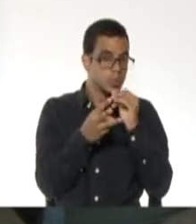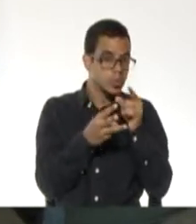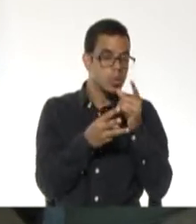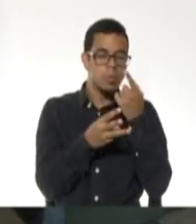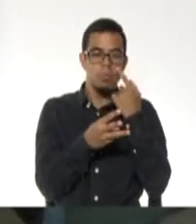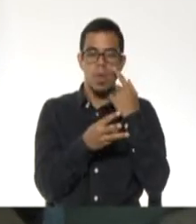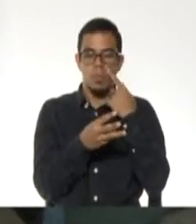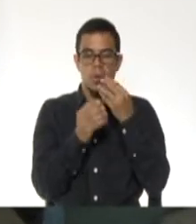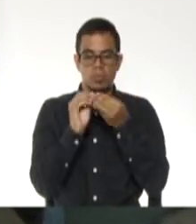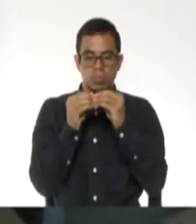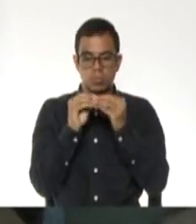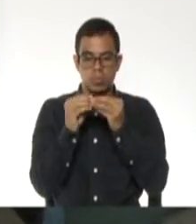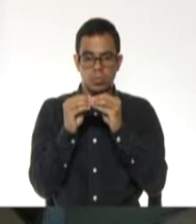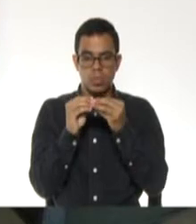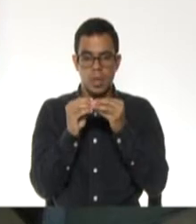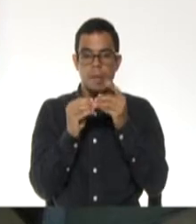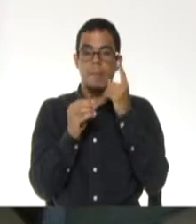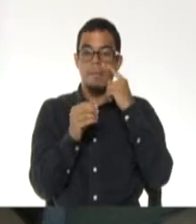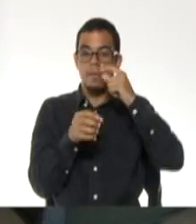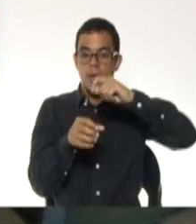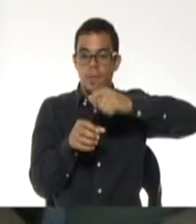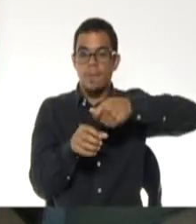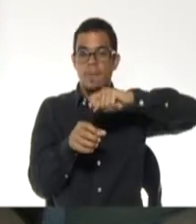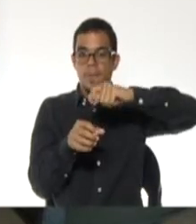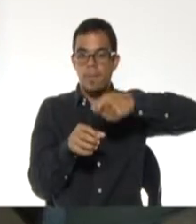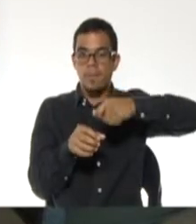manipular el tornillo que gradúa.